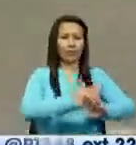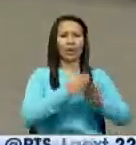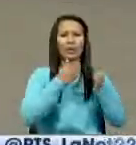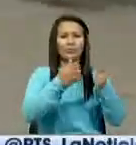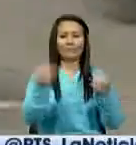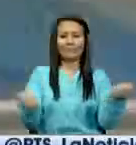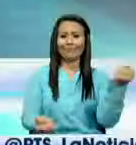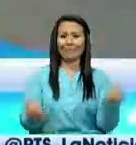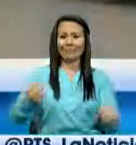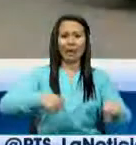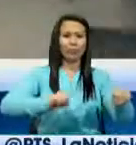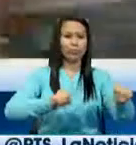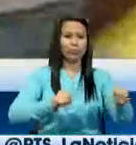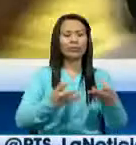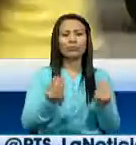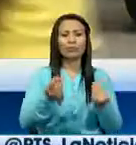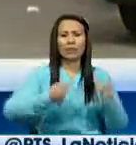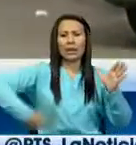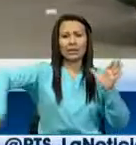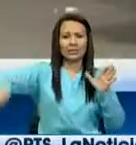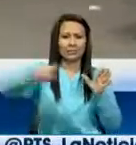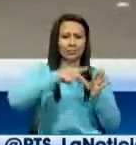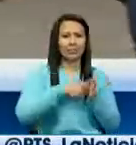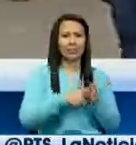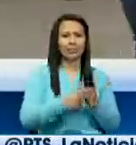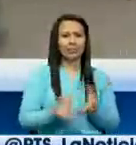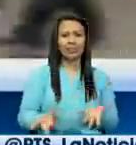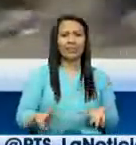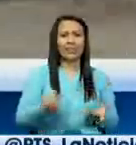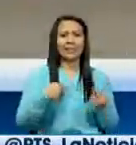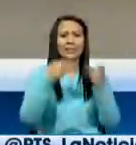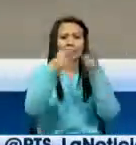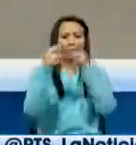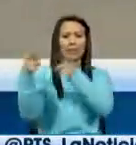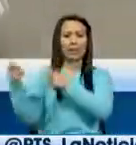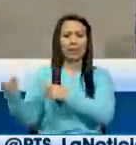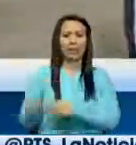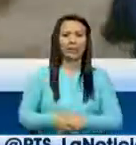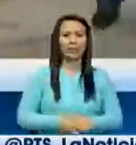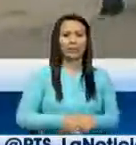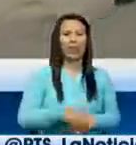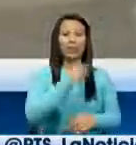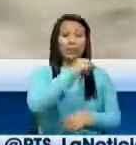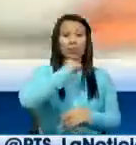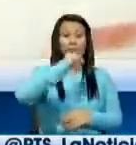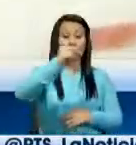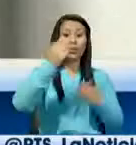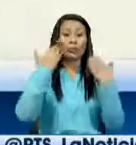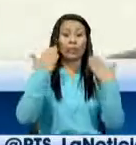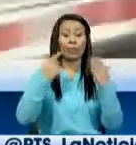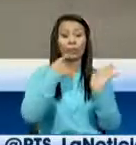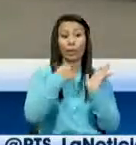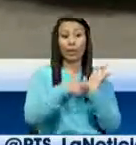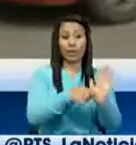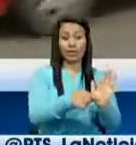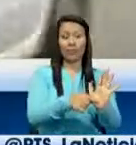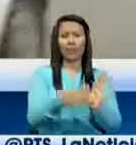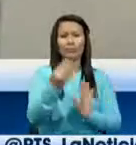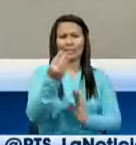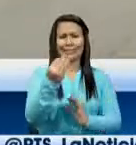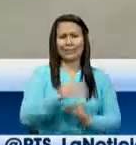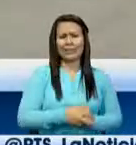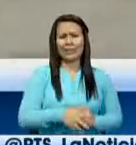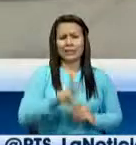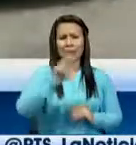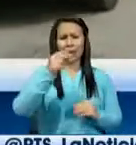circulación vehicular en los alrededores de los cementerios de la urbe. En el norte de Guayaquil, por ejemplo, se desplegaron a cerca de